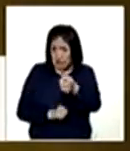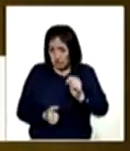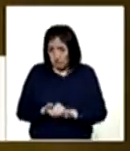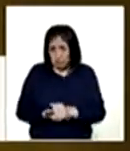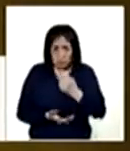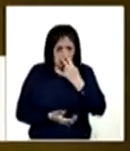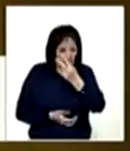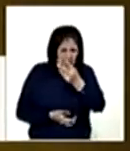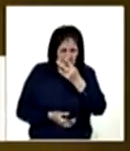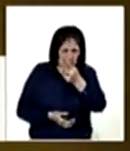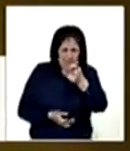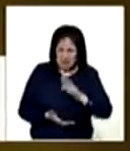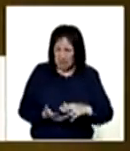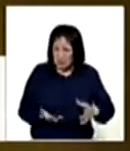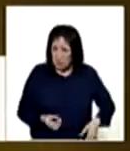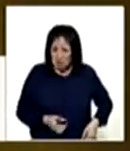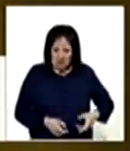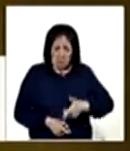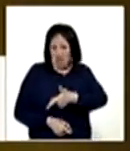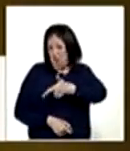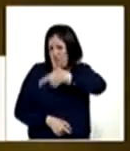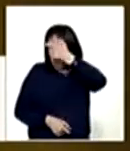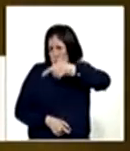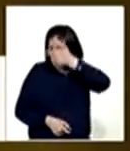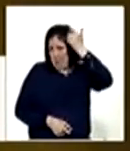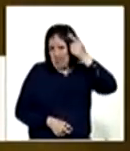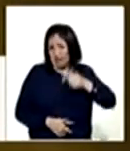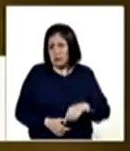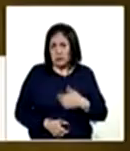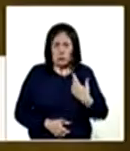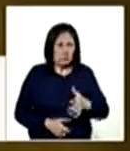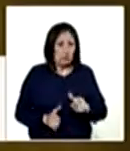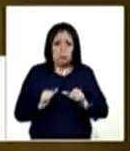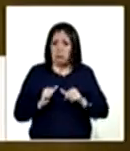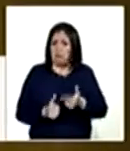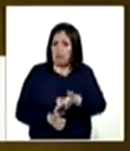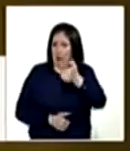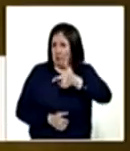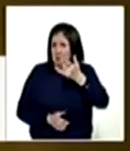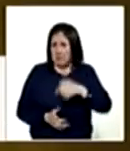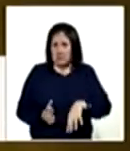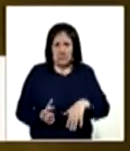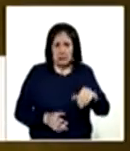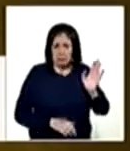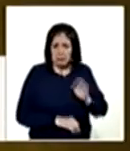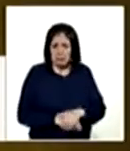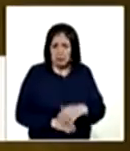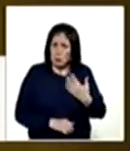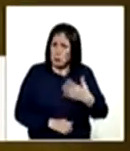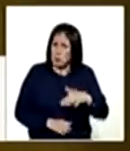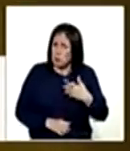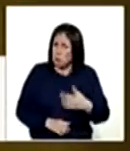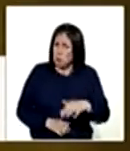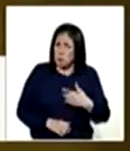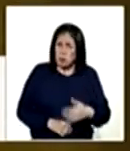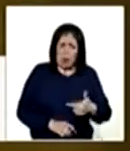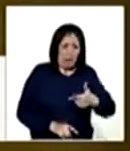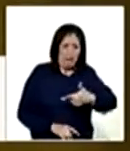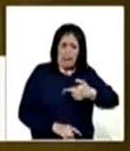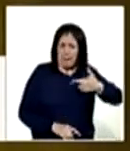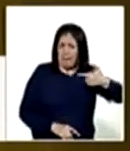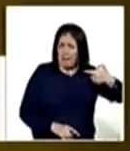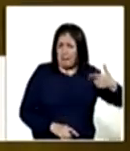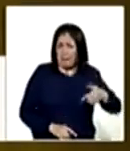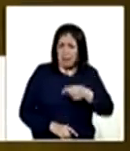auto. Mire con qué frialdad saca el arma este sujeto y sigue disparando mientras se está retirando. Sigue disparando. El hombre,